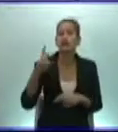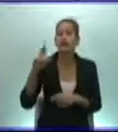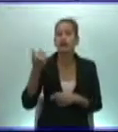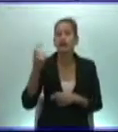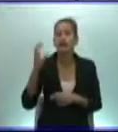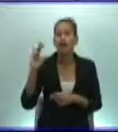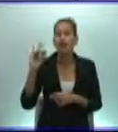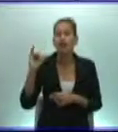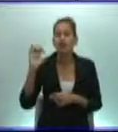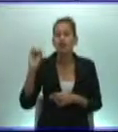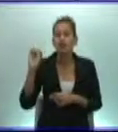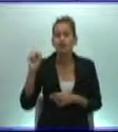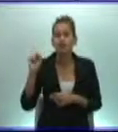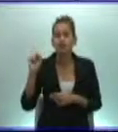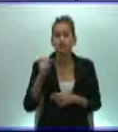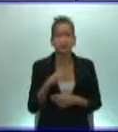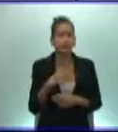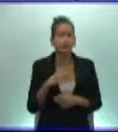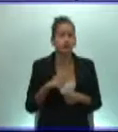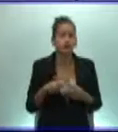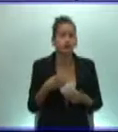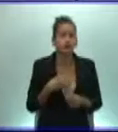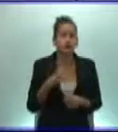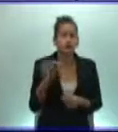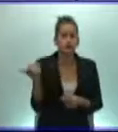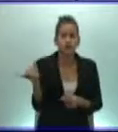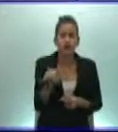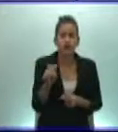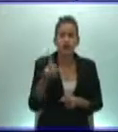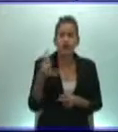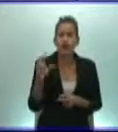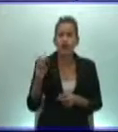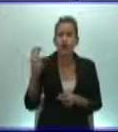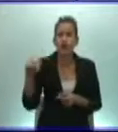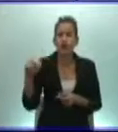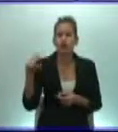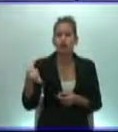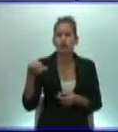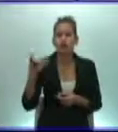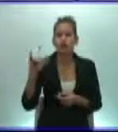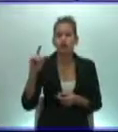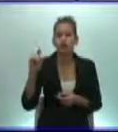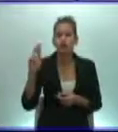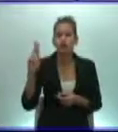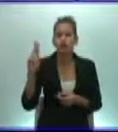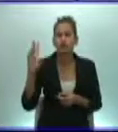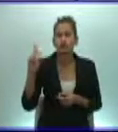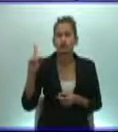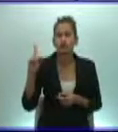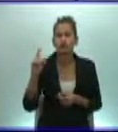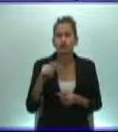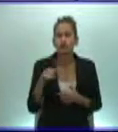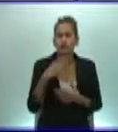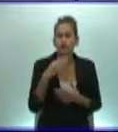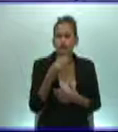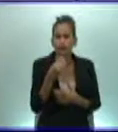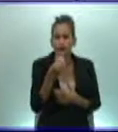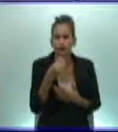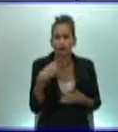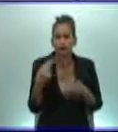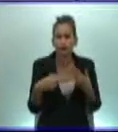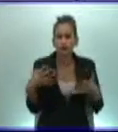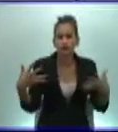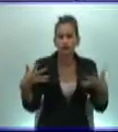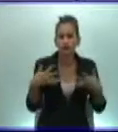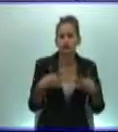tanto, tienen igual longitud. Luego, puedo establecer una relación entre los